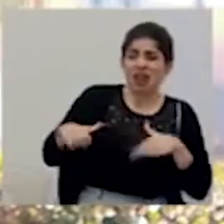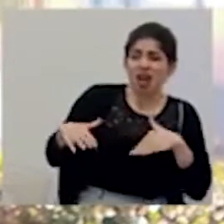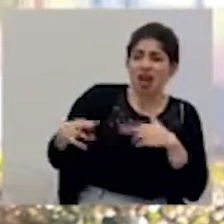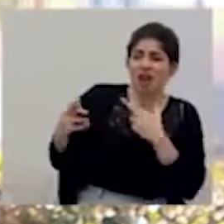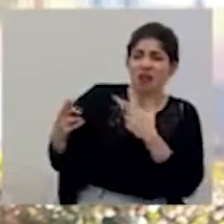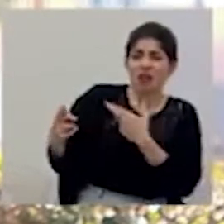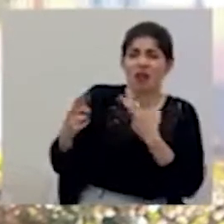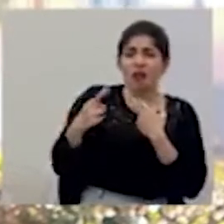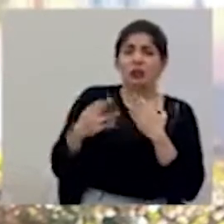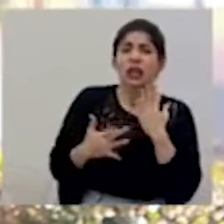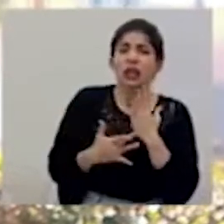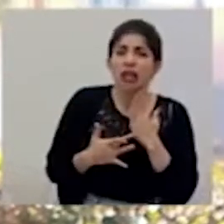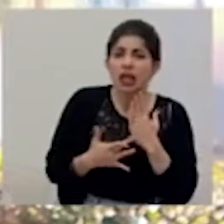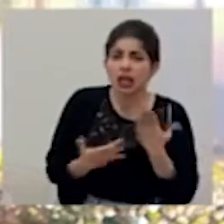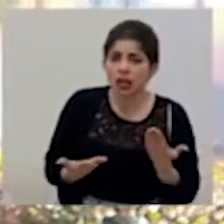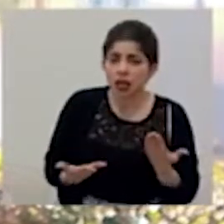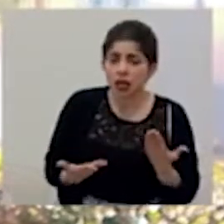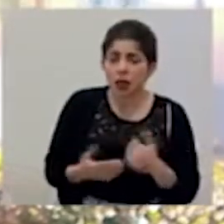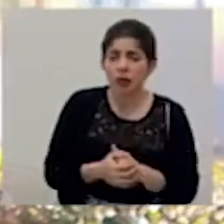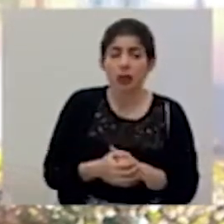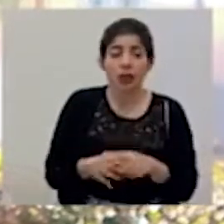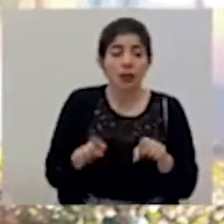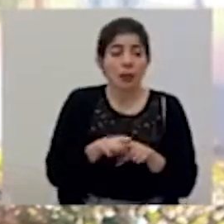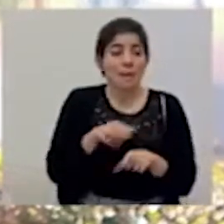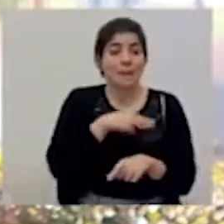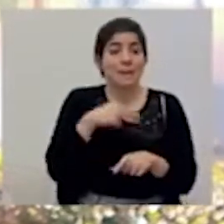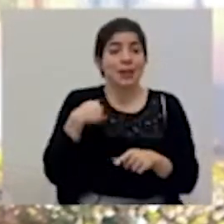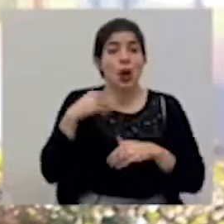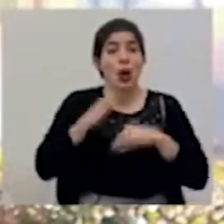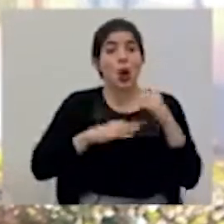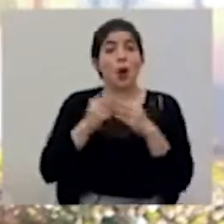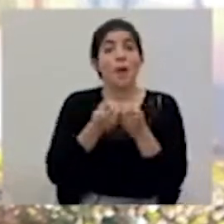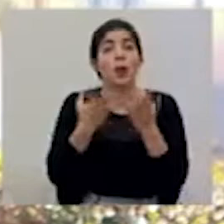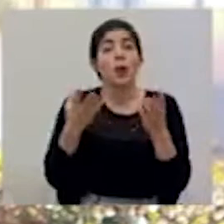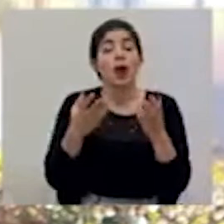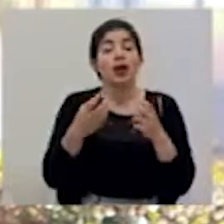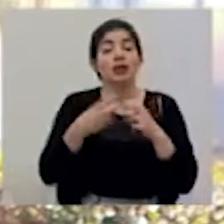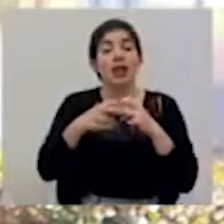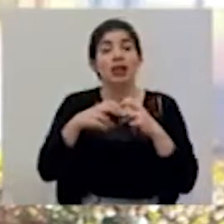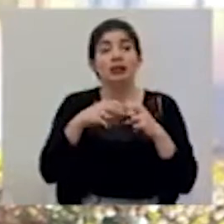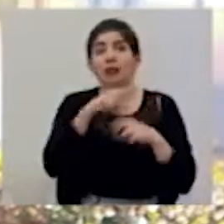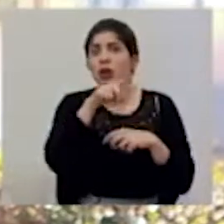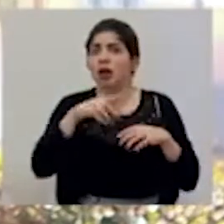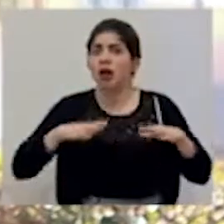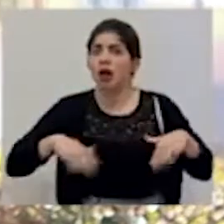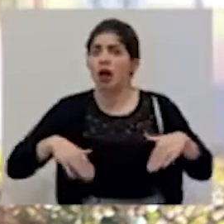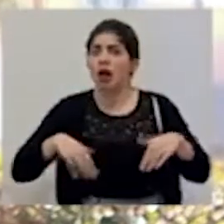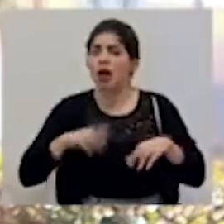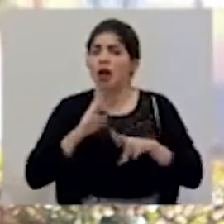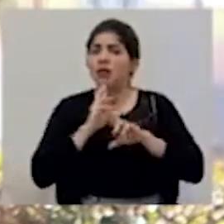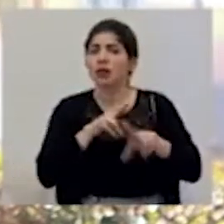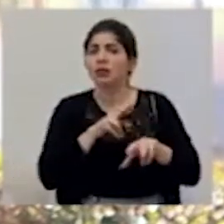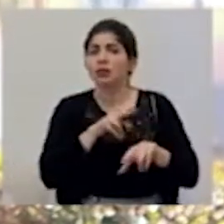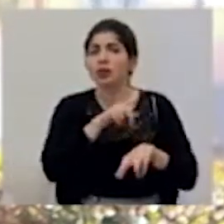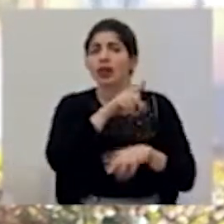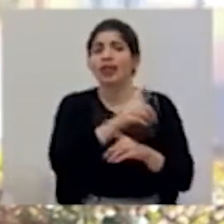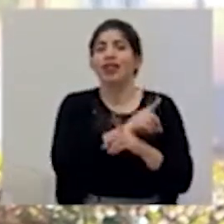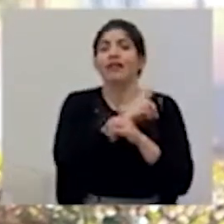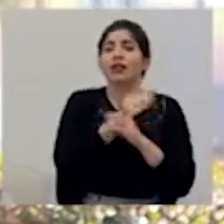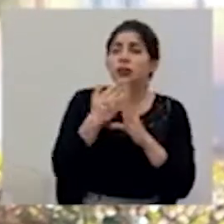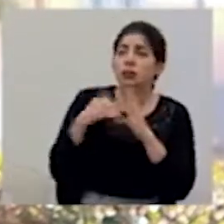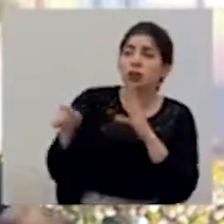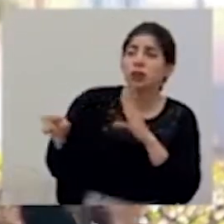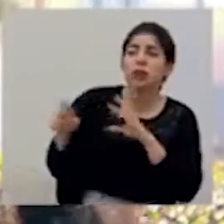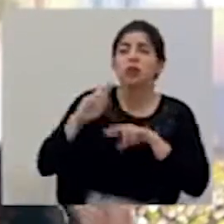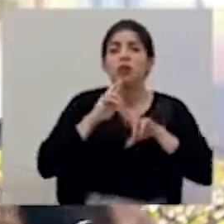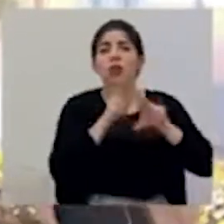de carácter técnico. Incluso el Ministerio de Obras Públicas y Transportes no ha respondido los comunicados que le envió la Defensoría. En fin, sabemos